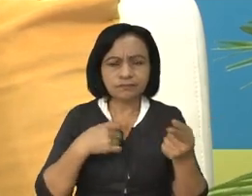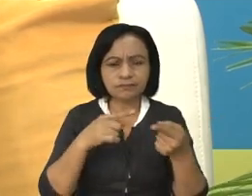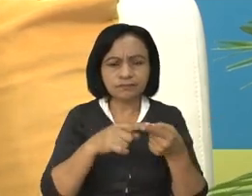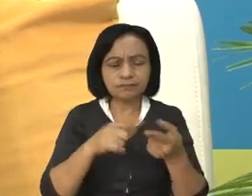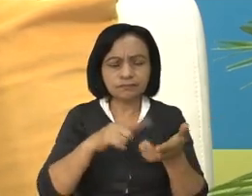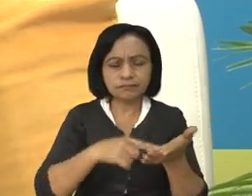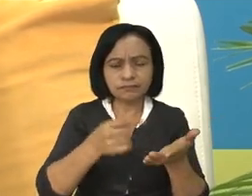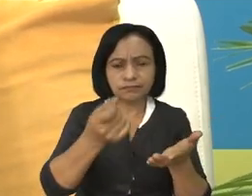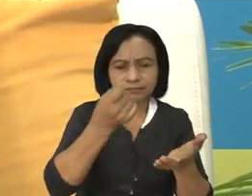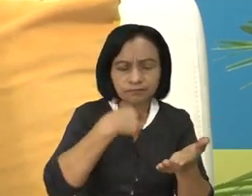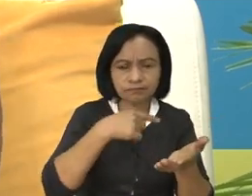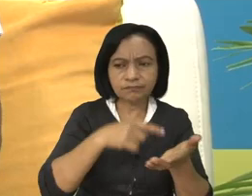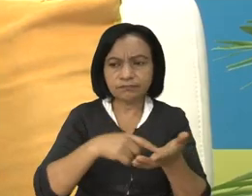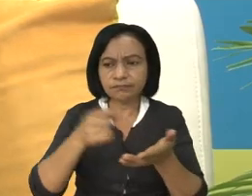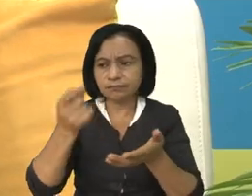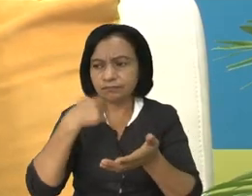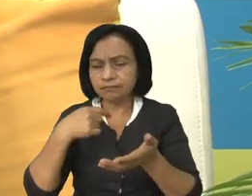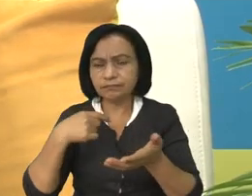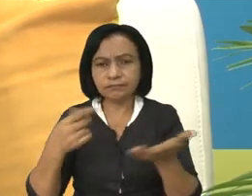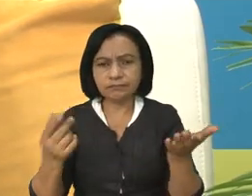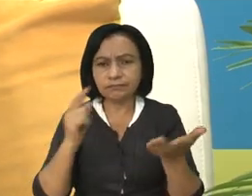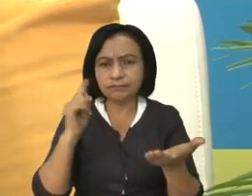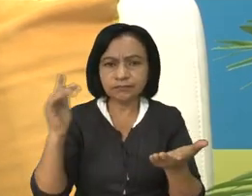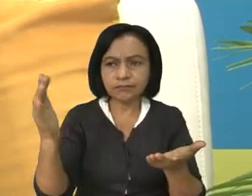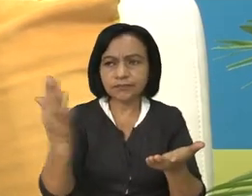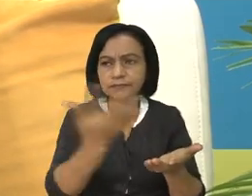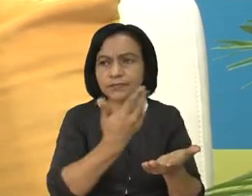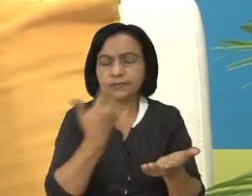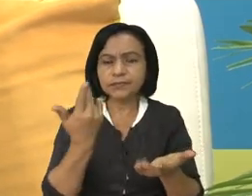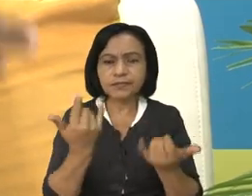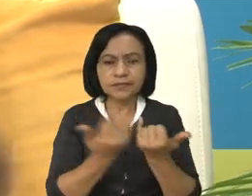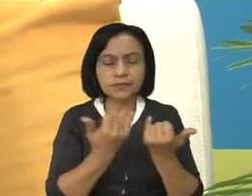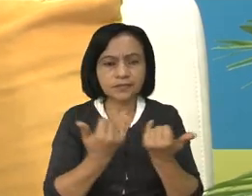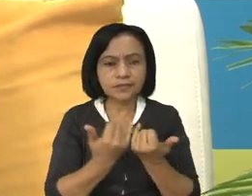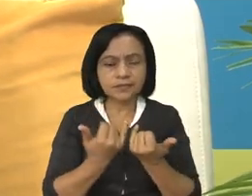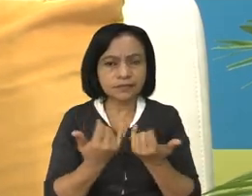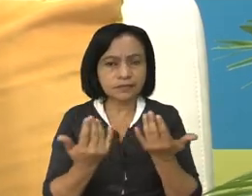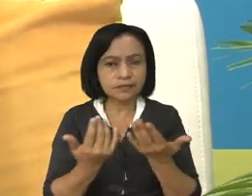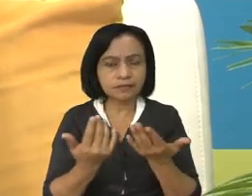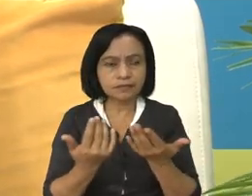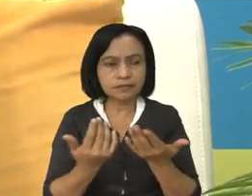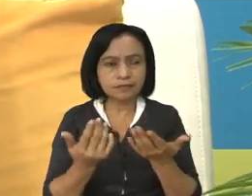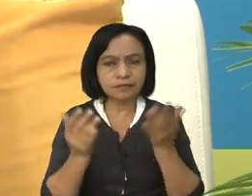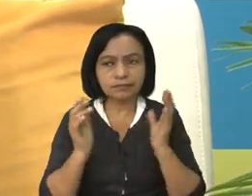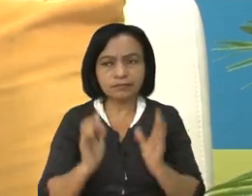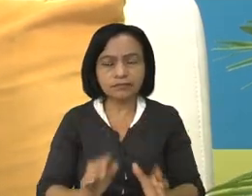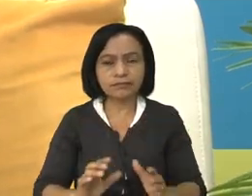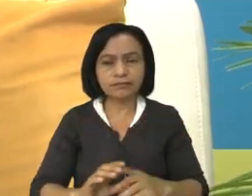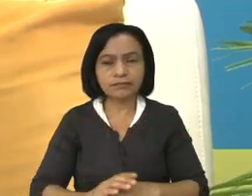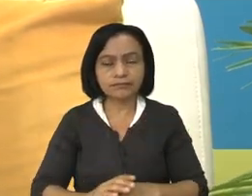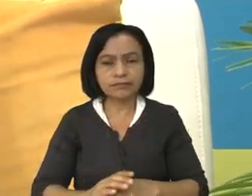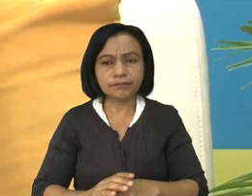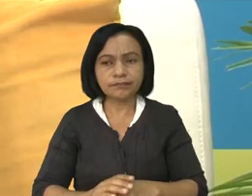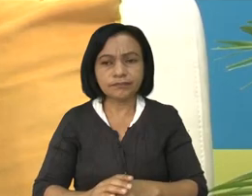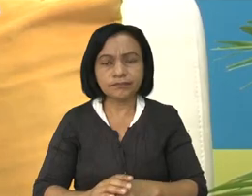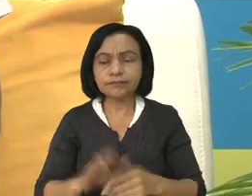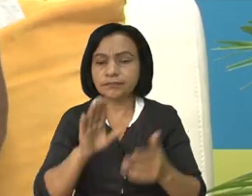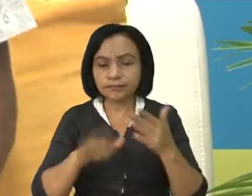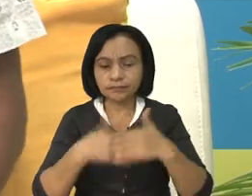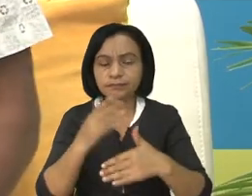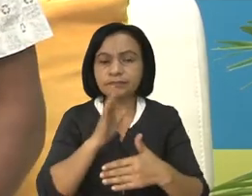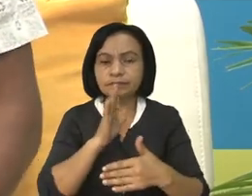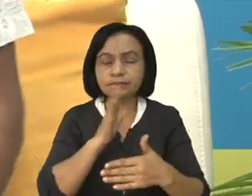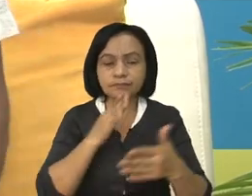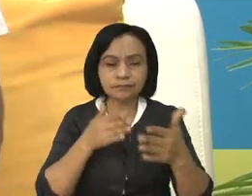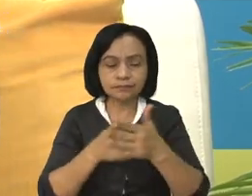de parasitantes que pueden acabar con todos los tipos de parásitos que tenemos en nuestro cuerpo. Vamos a hablar de esto cuando regresemos